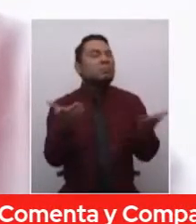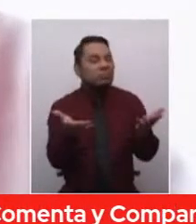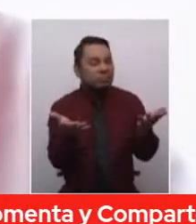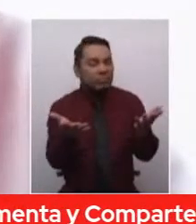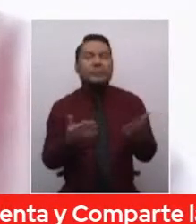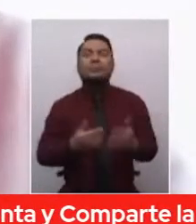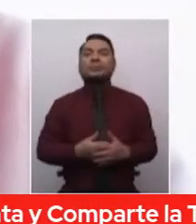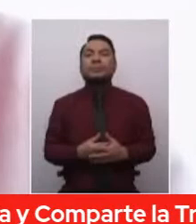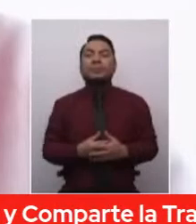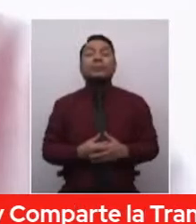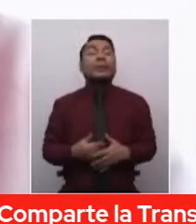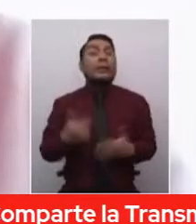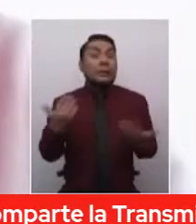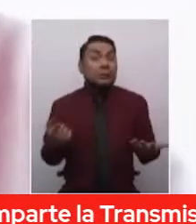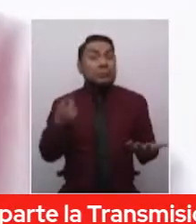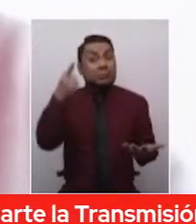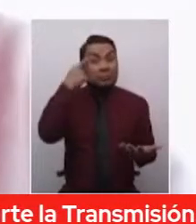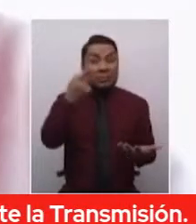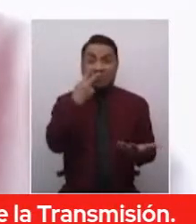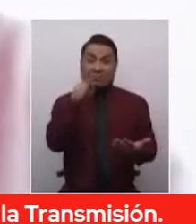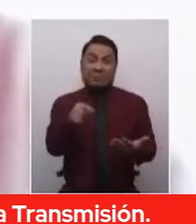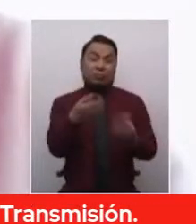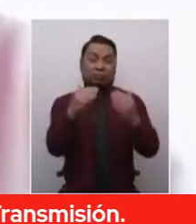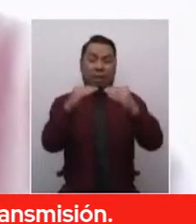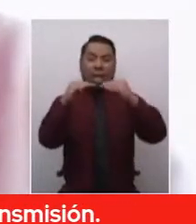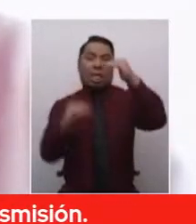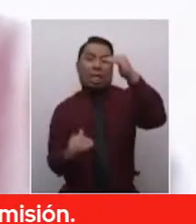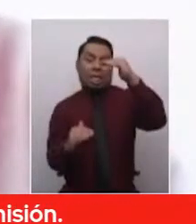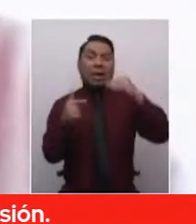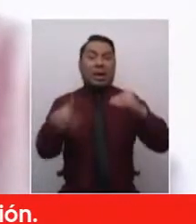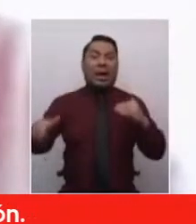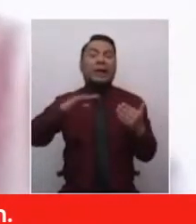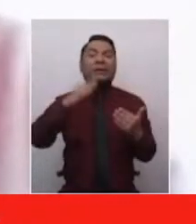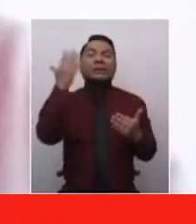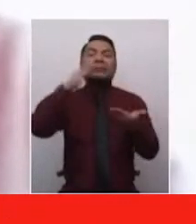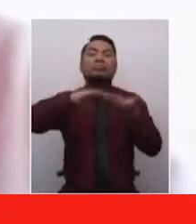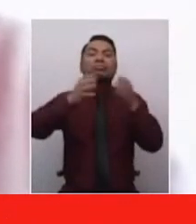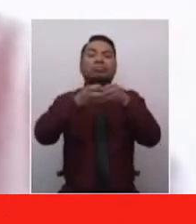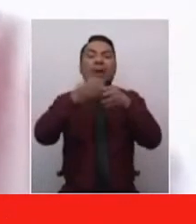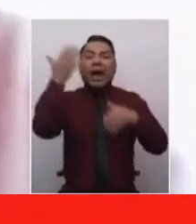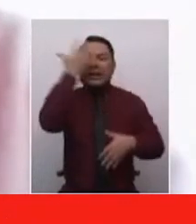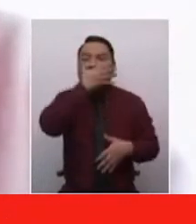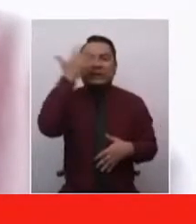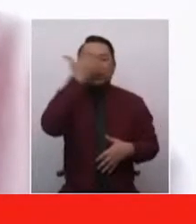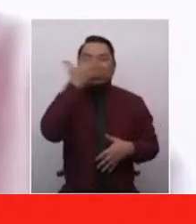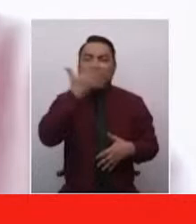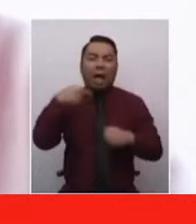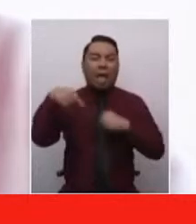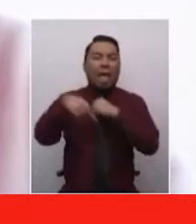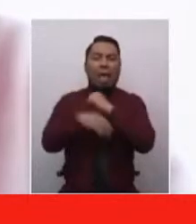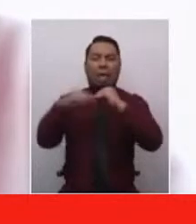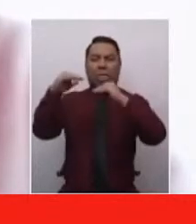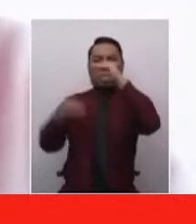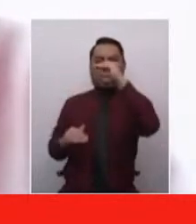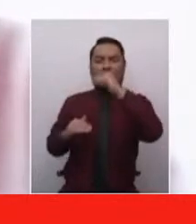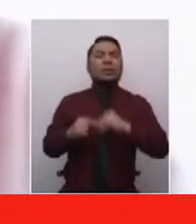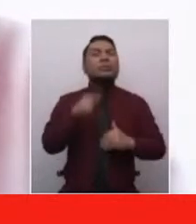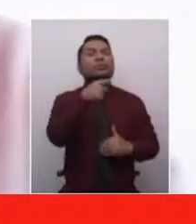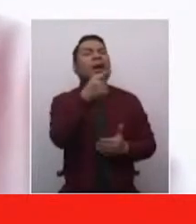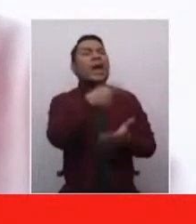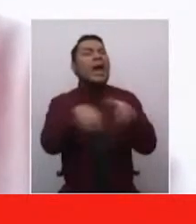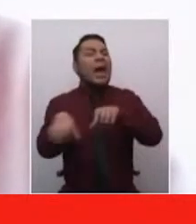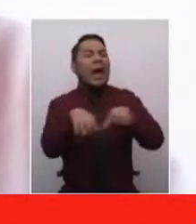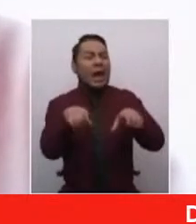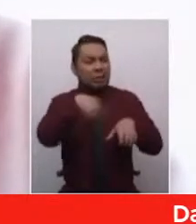siguiente. Entendiendo que las brechas de desigualdades que afectan al pueblo afroperuano son profundas, ¿qué acciones tienen dentro de sus